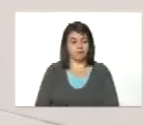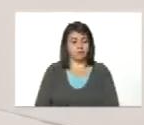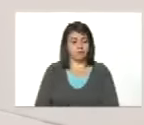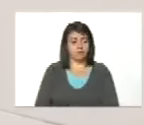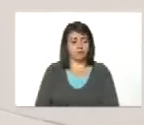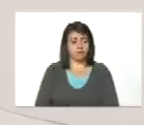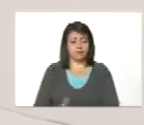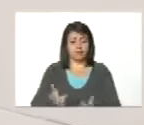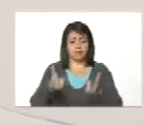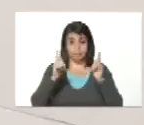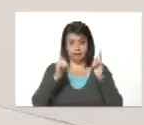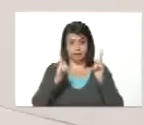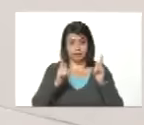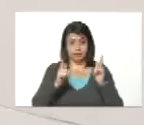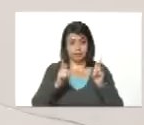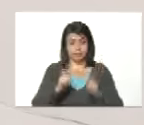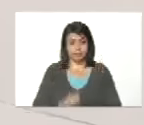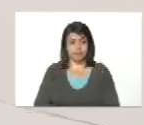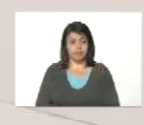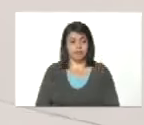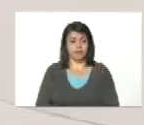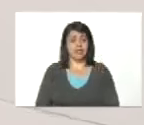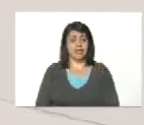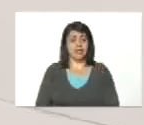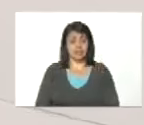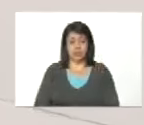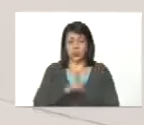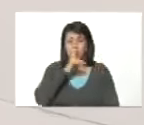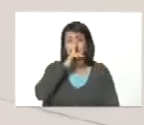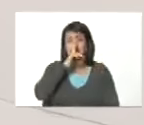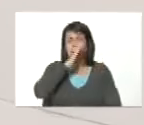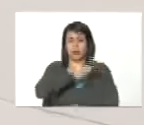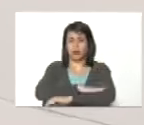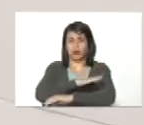Y se permiten tales actos de barbarie,